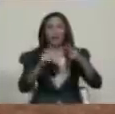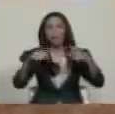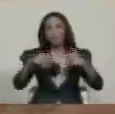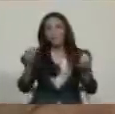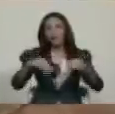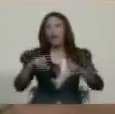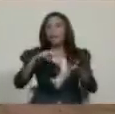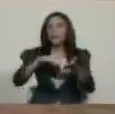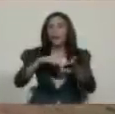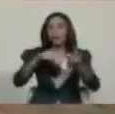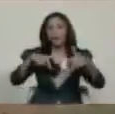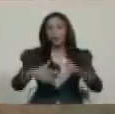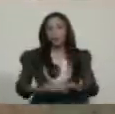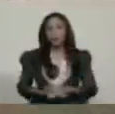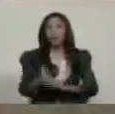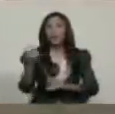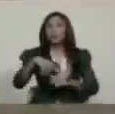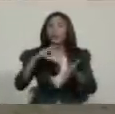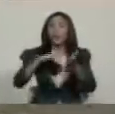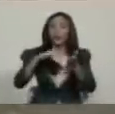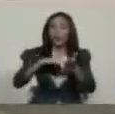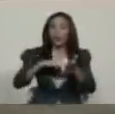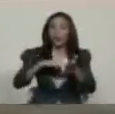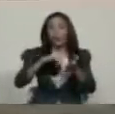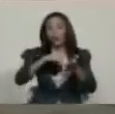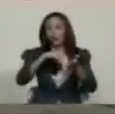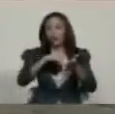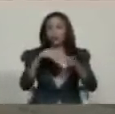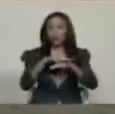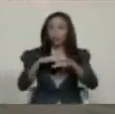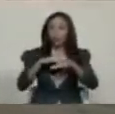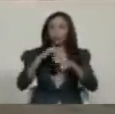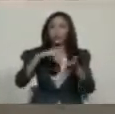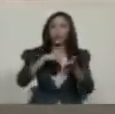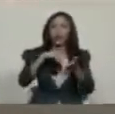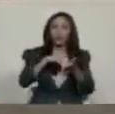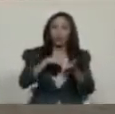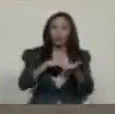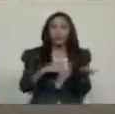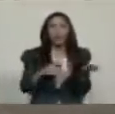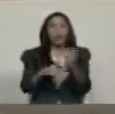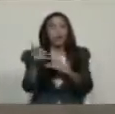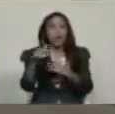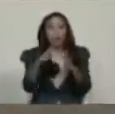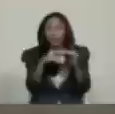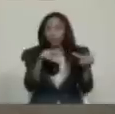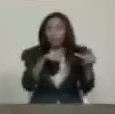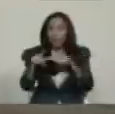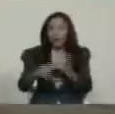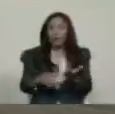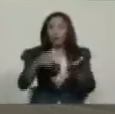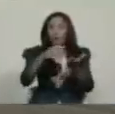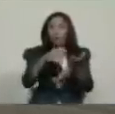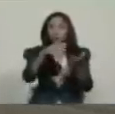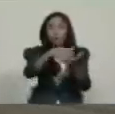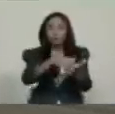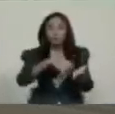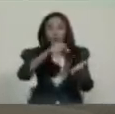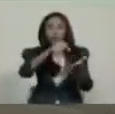estado Miranda, al igual que en Carabobo, donde ya estamos cosechando y obteniendo la semilla necesaria. Quiero decirle que